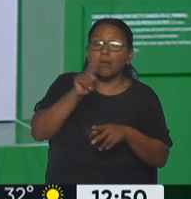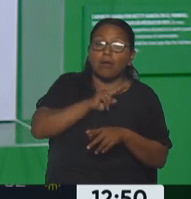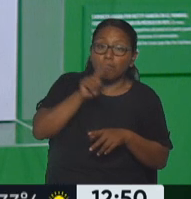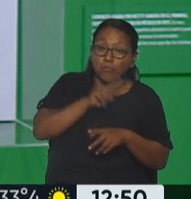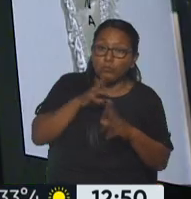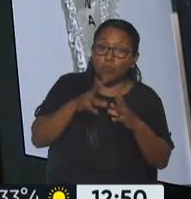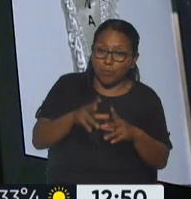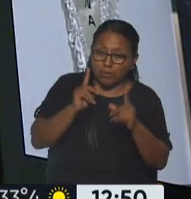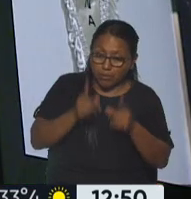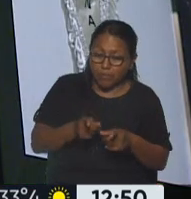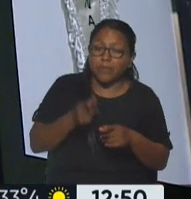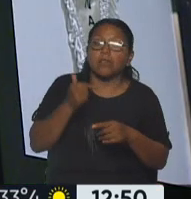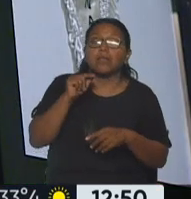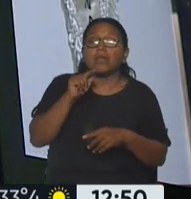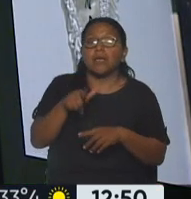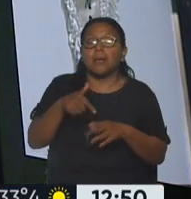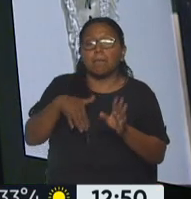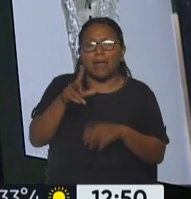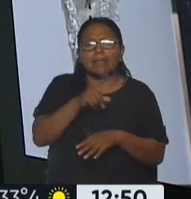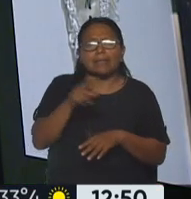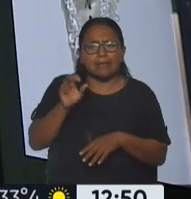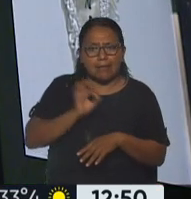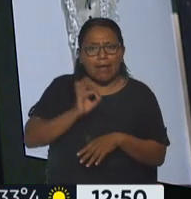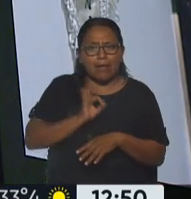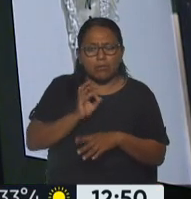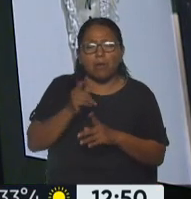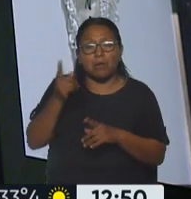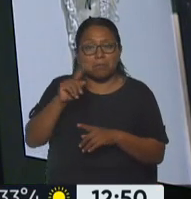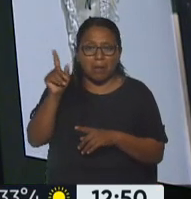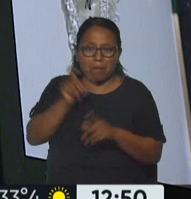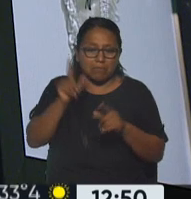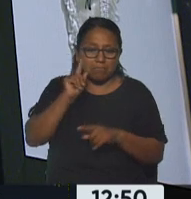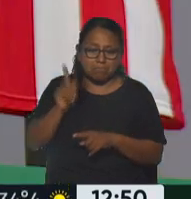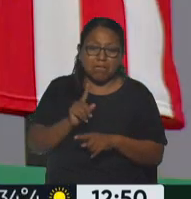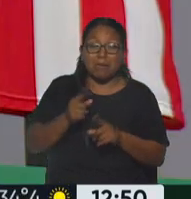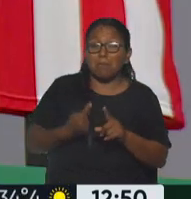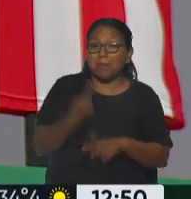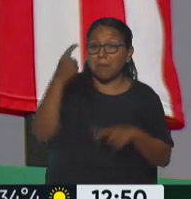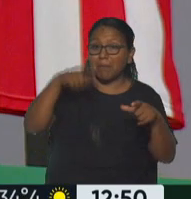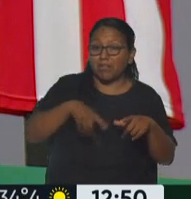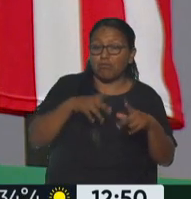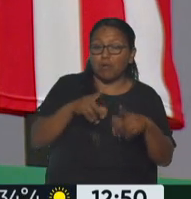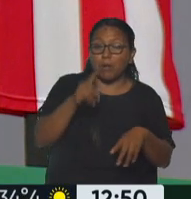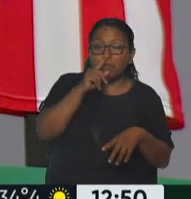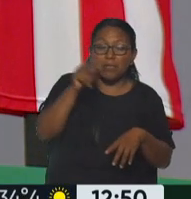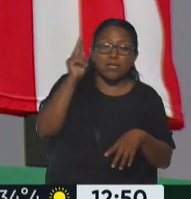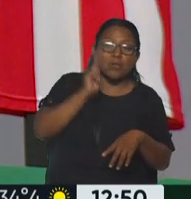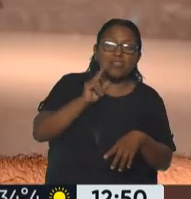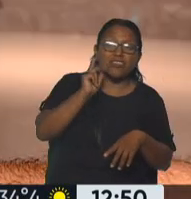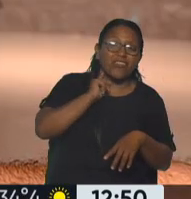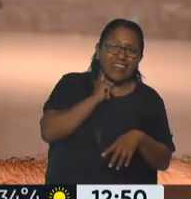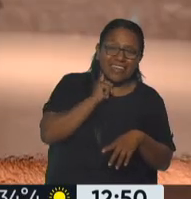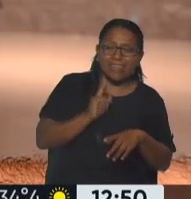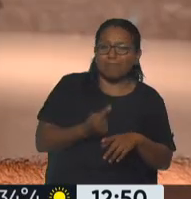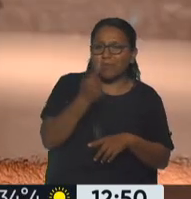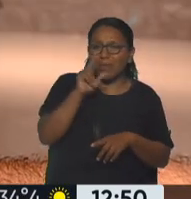femenino, que es muy rica, que también tiene más de 100 años, aunque mucha gente no lo sepa. El primer partido de fútbol femenino en Argentina fue en el año 1913 y